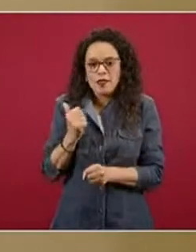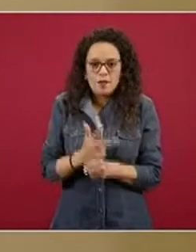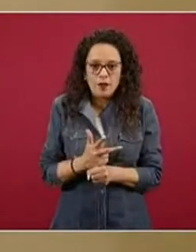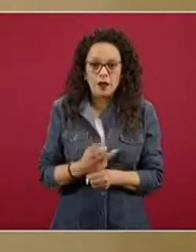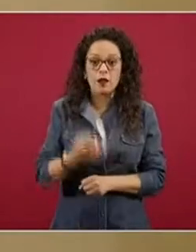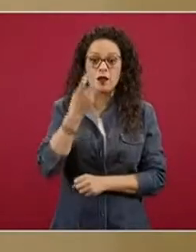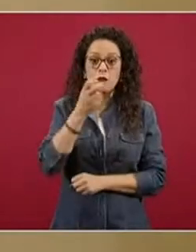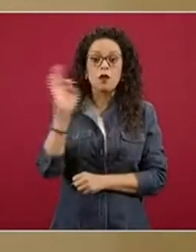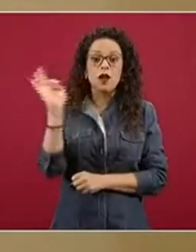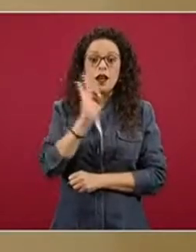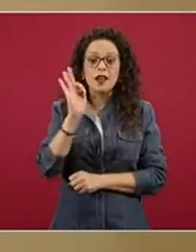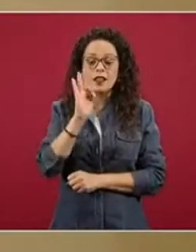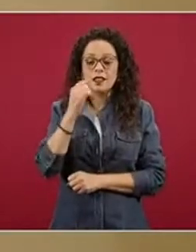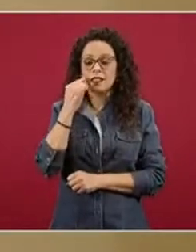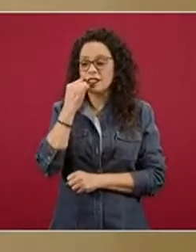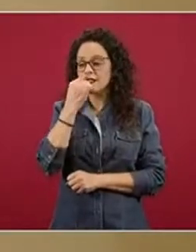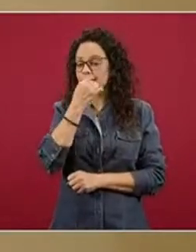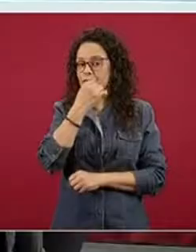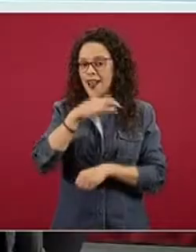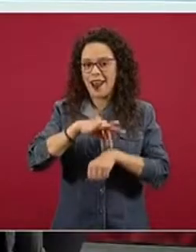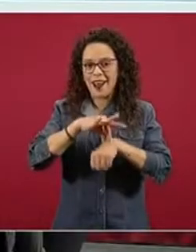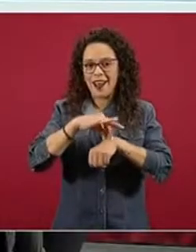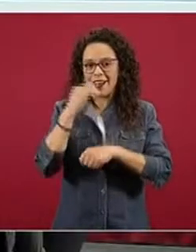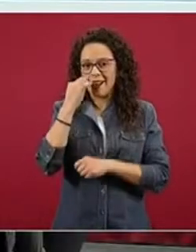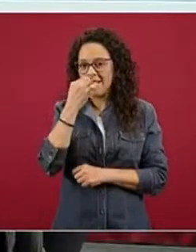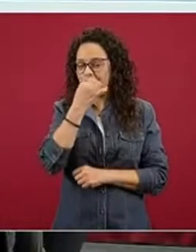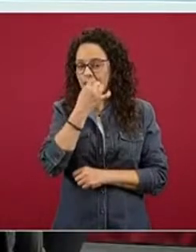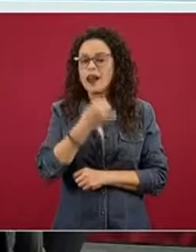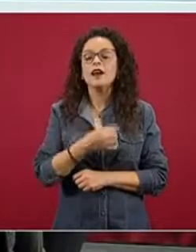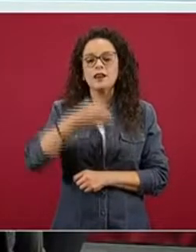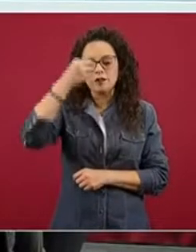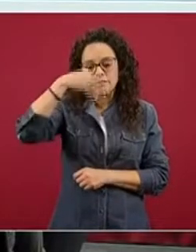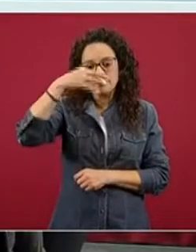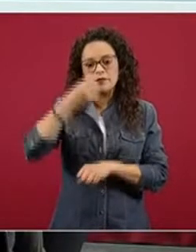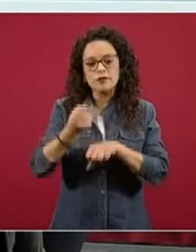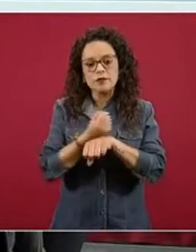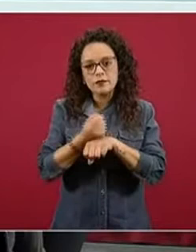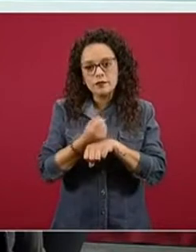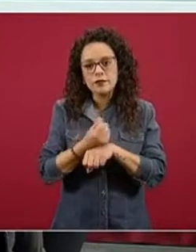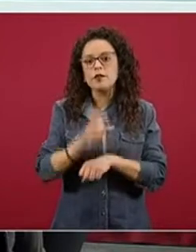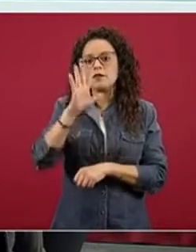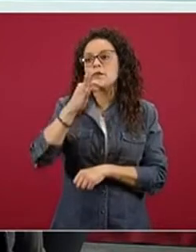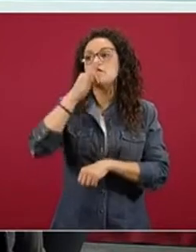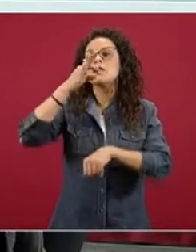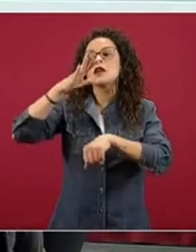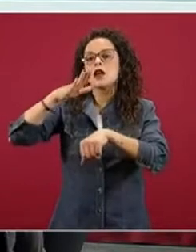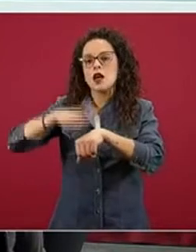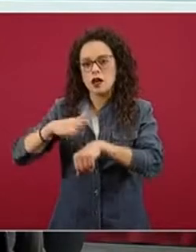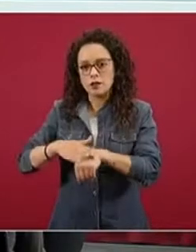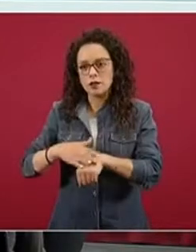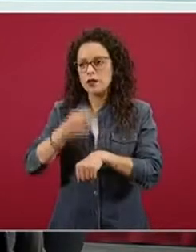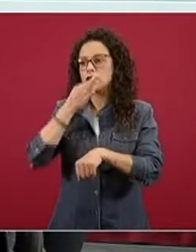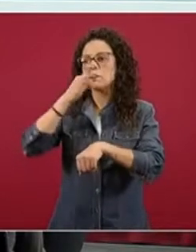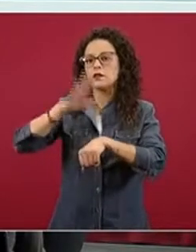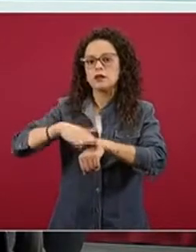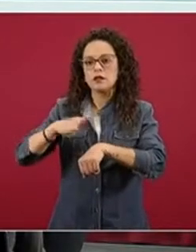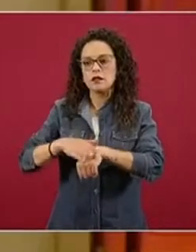sangrado de encías que me estaba diciendo atento, atento, ve al centro de salud y no fui,